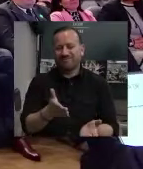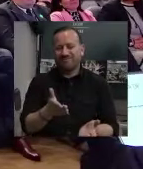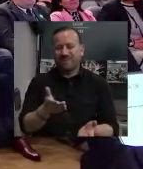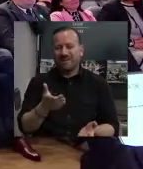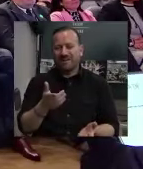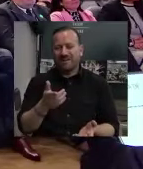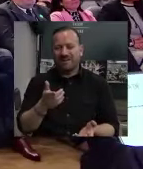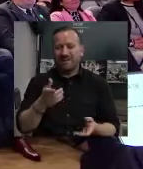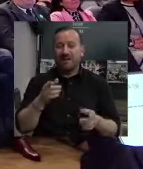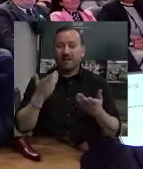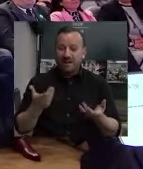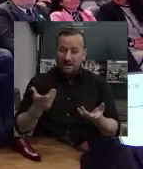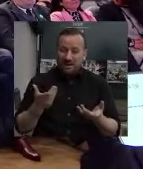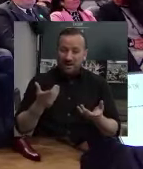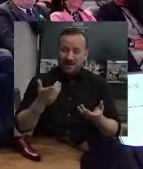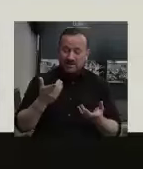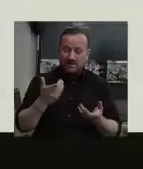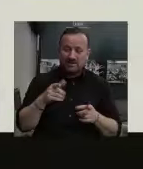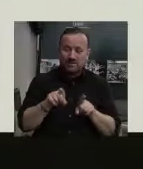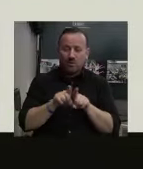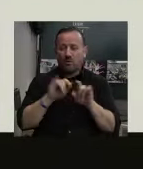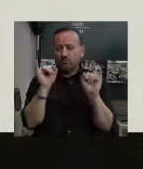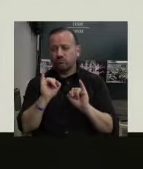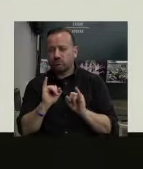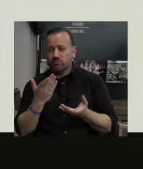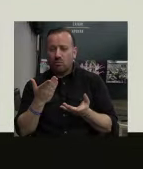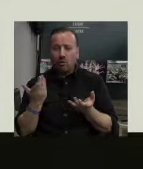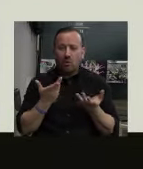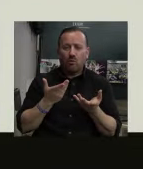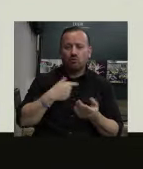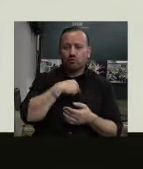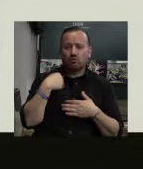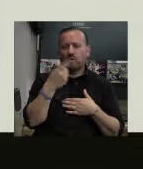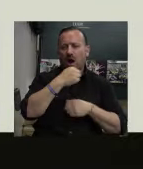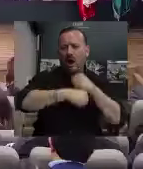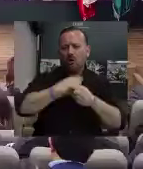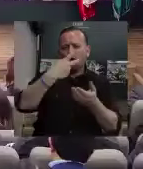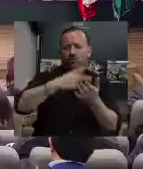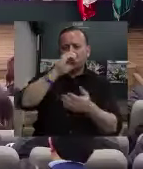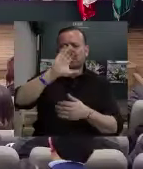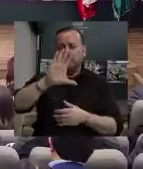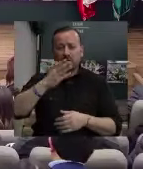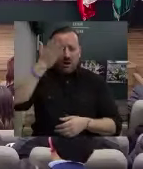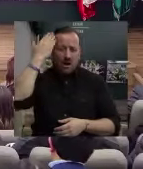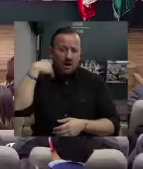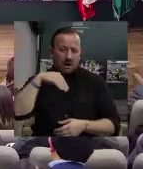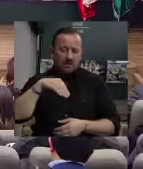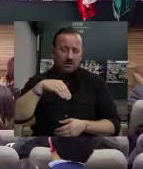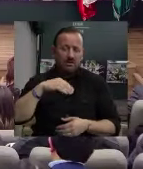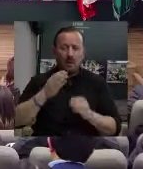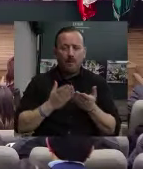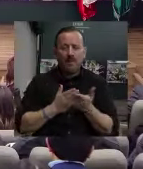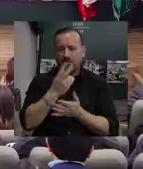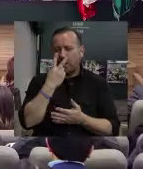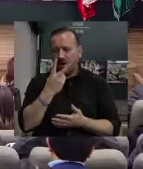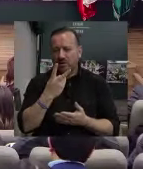entonces modelos prácticos nosotros en ese momento hablo del 2005 empezamos a ver eh las